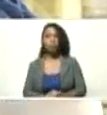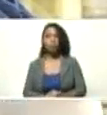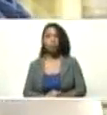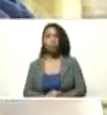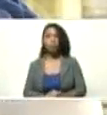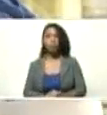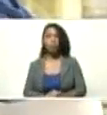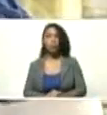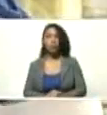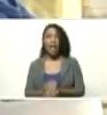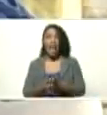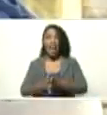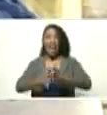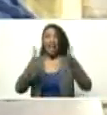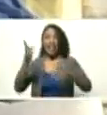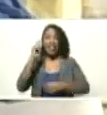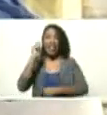la gran tarea nuestra